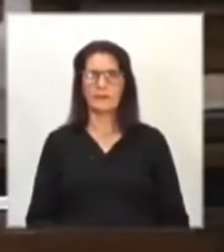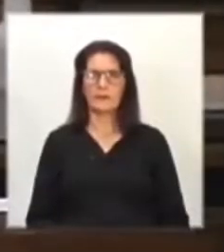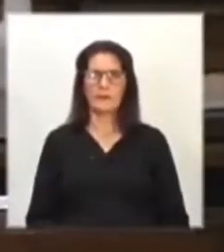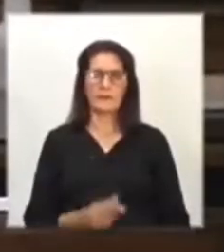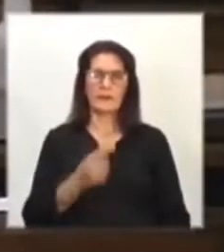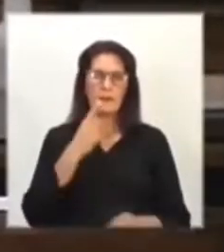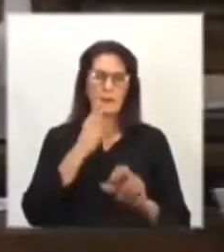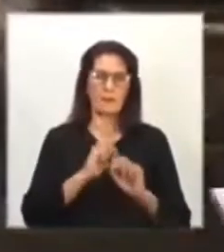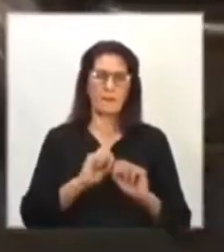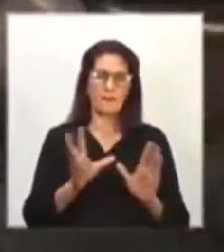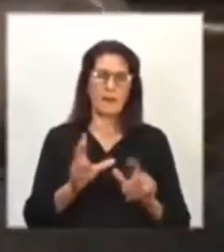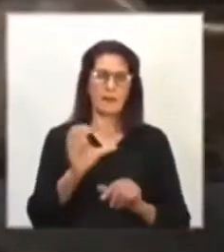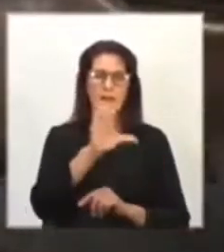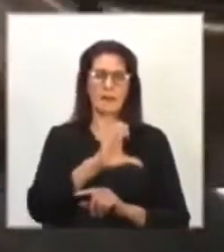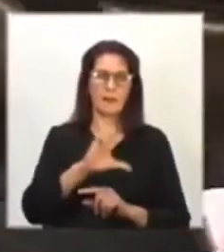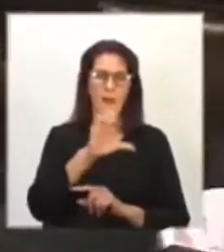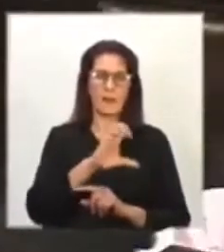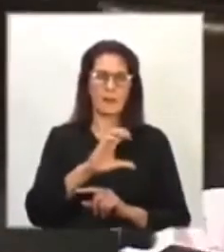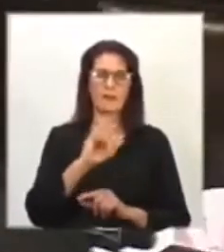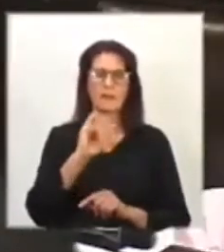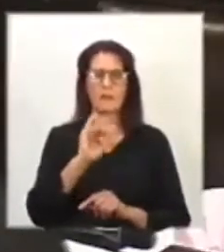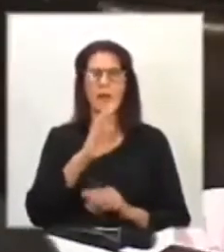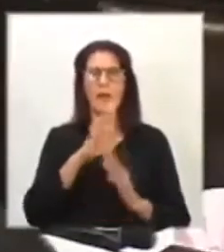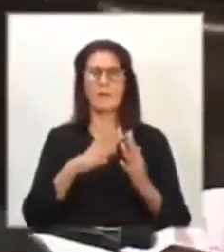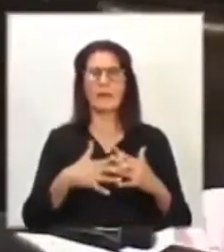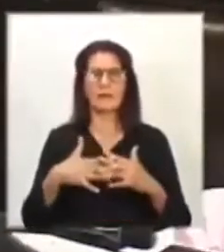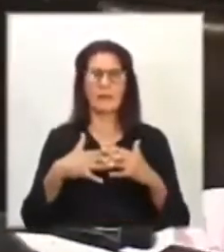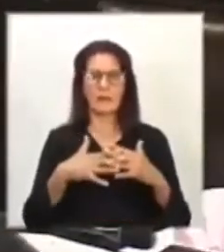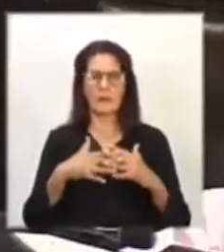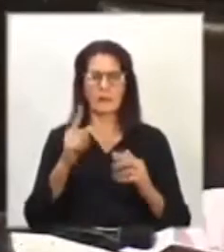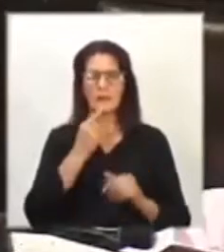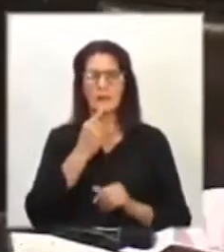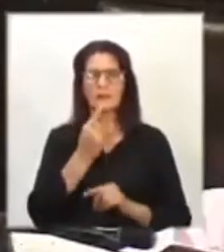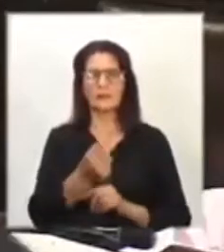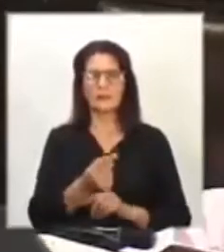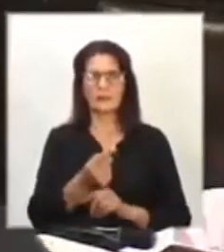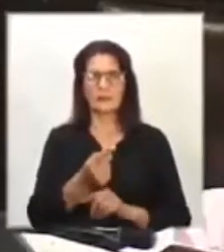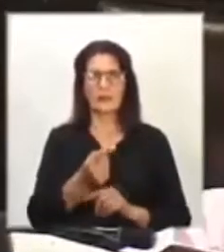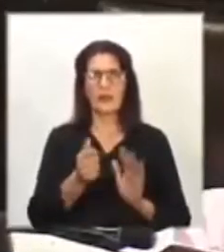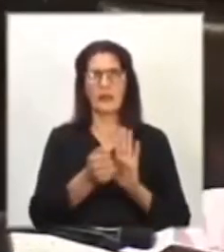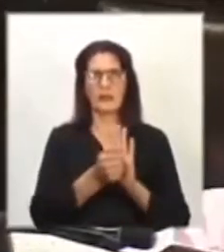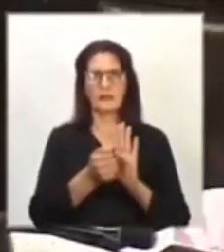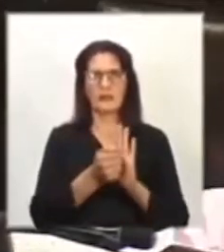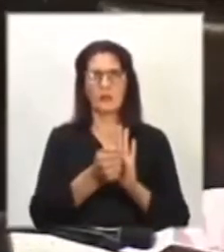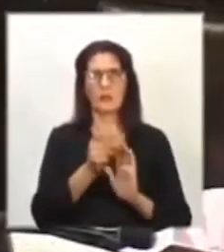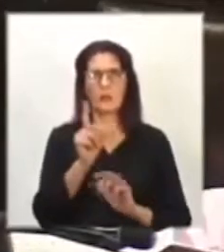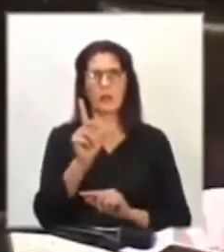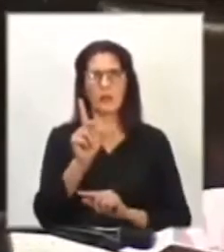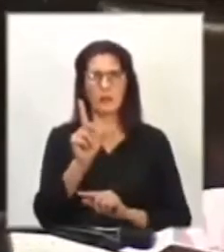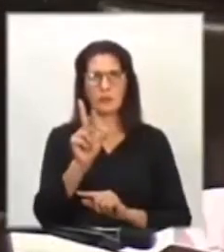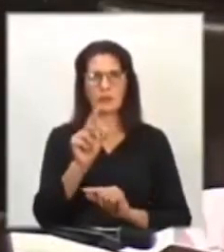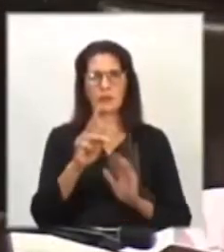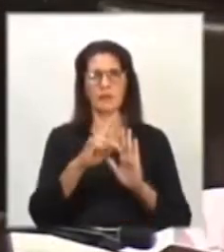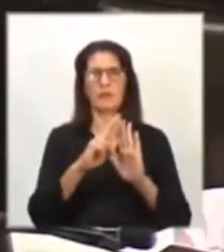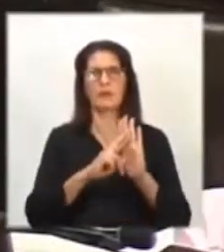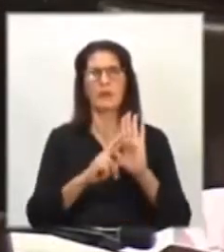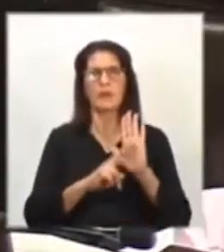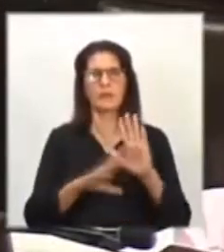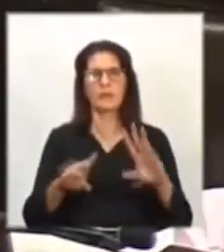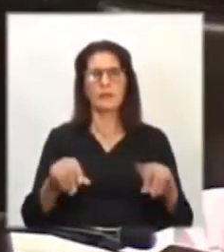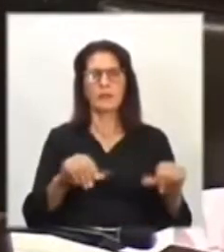Malos europeos y peores americanos. Así decía en el artículo 12 del Reglamento de